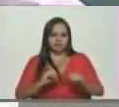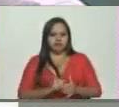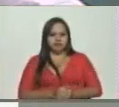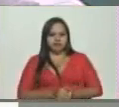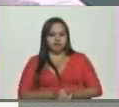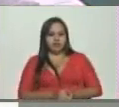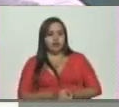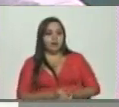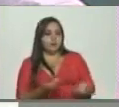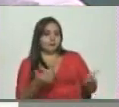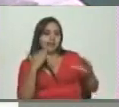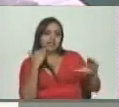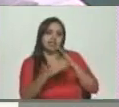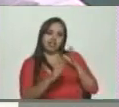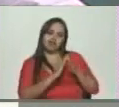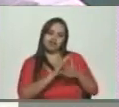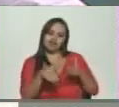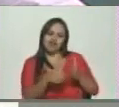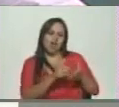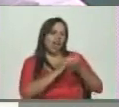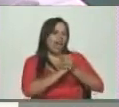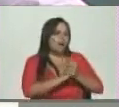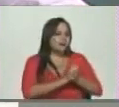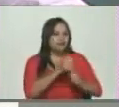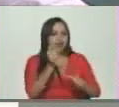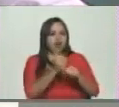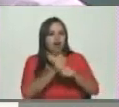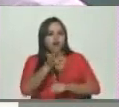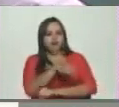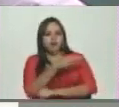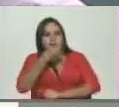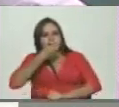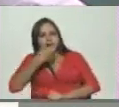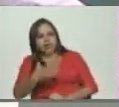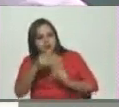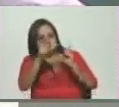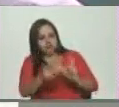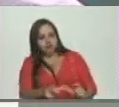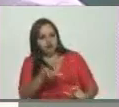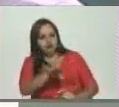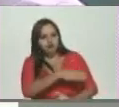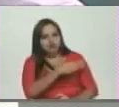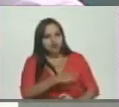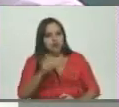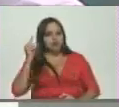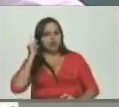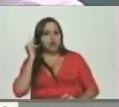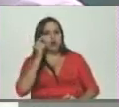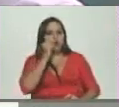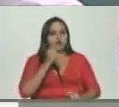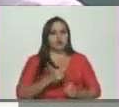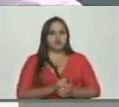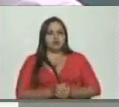mensaje para todos esos colegas, esos hermosos músicos y músicas, como se dice ahora.